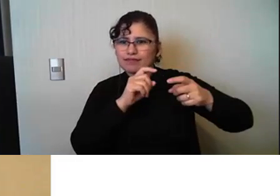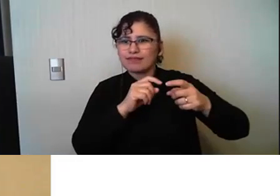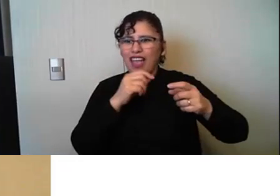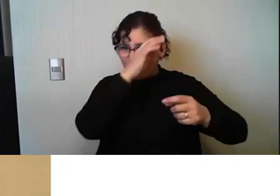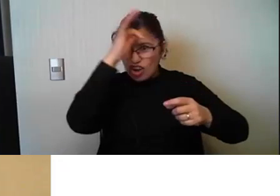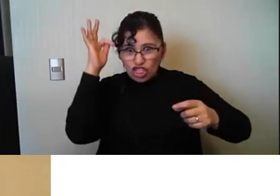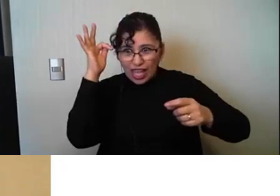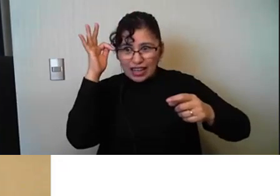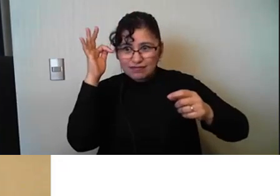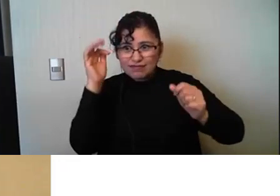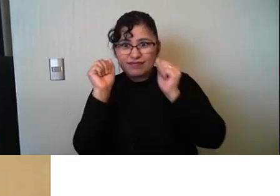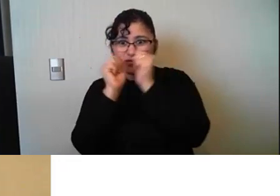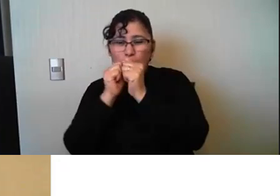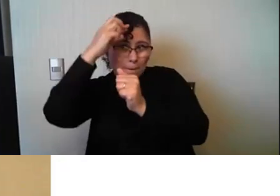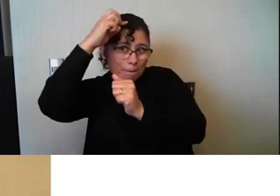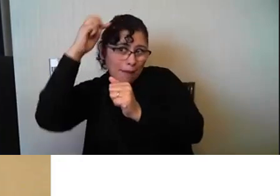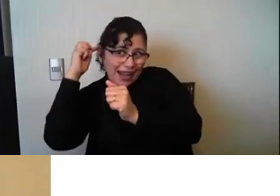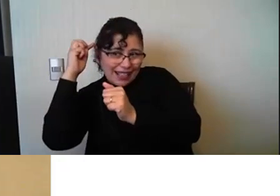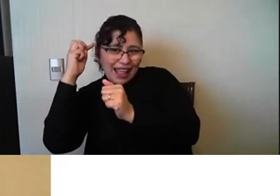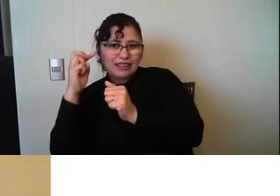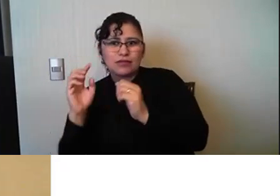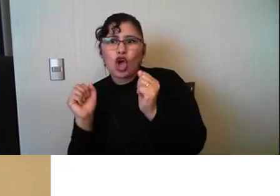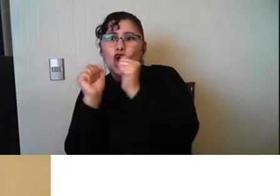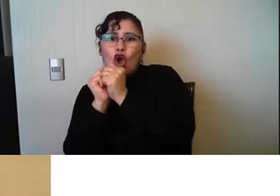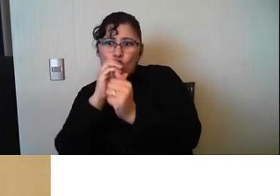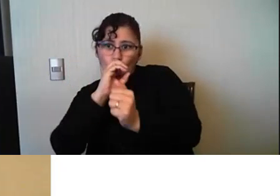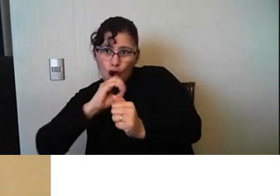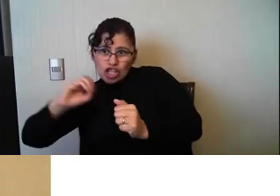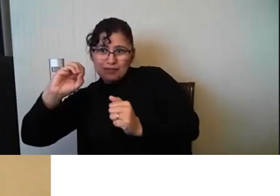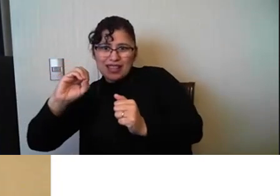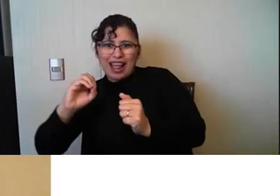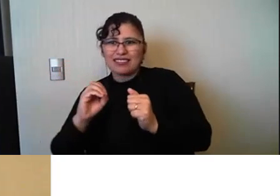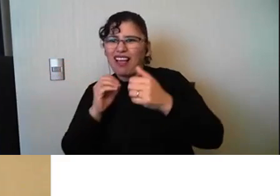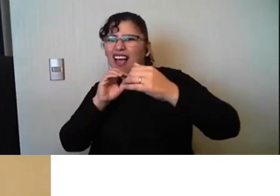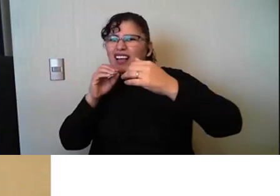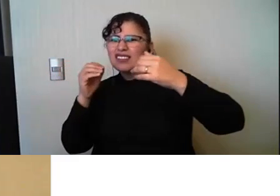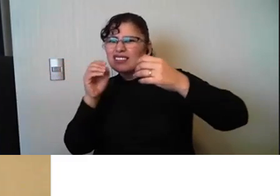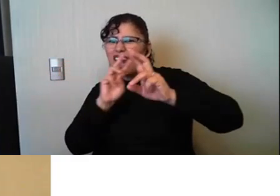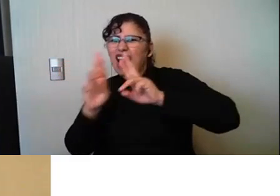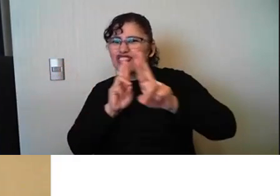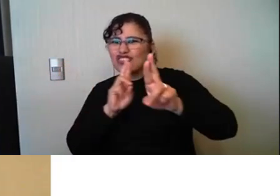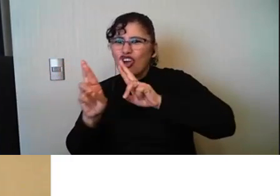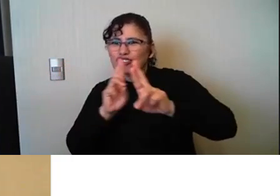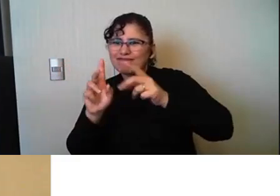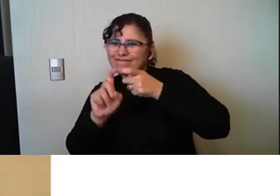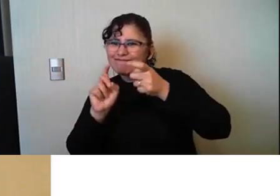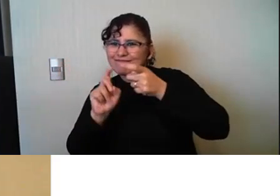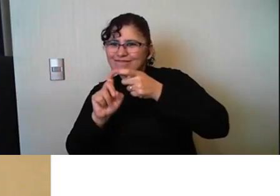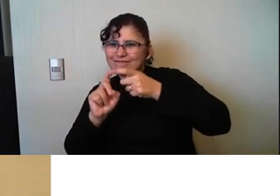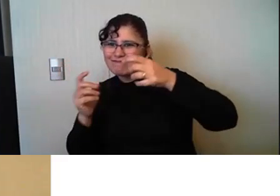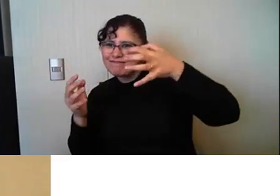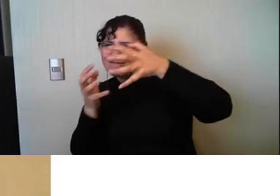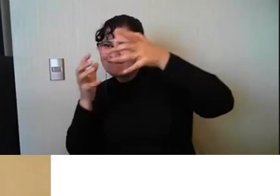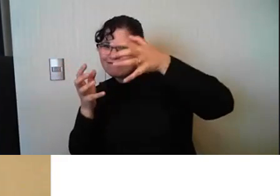el lóbulo parietal, con el lóbulo occipital e incluso con el lóbulo temporal. Entonces estas conexiones